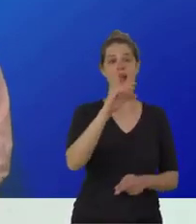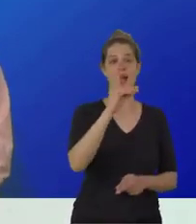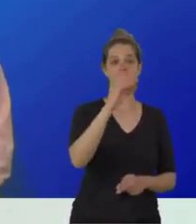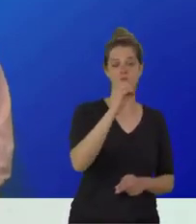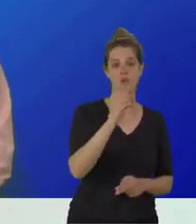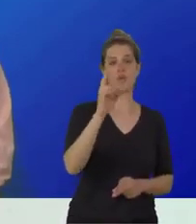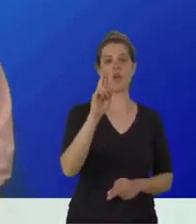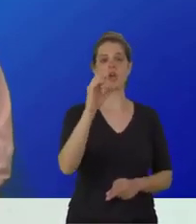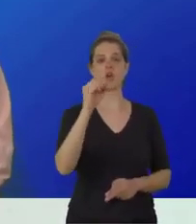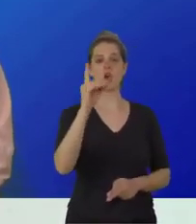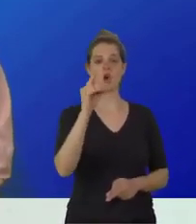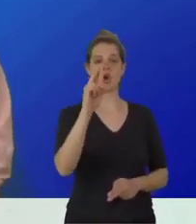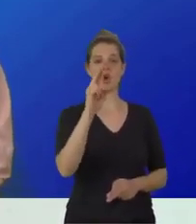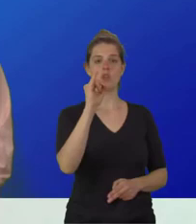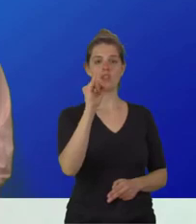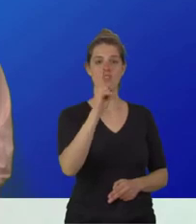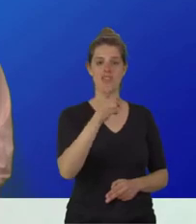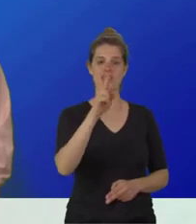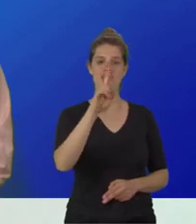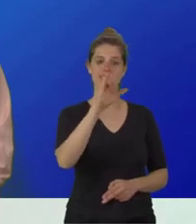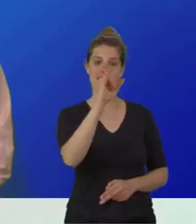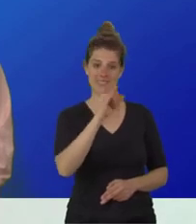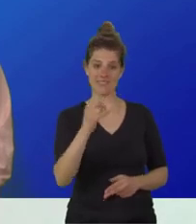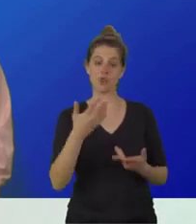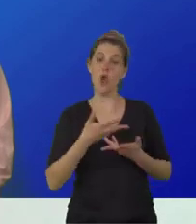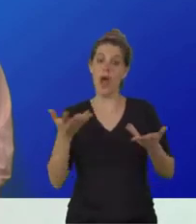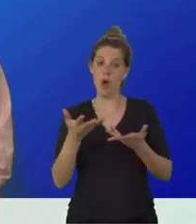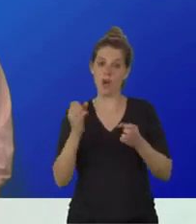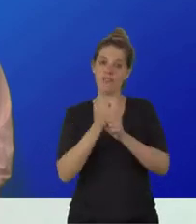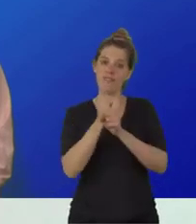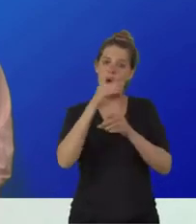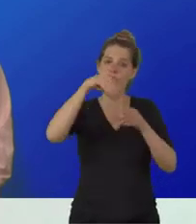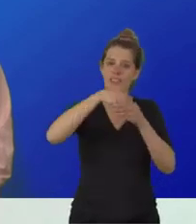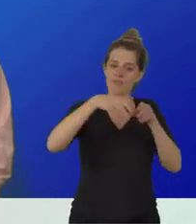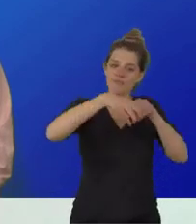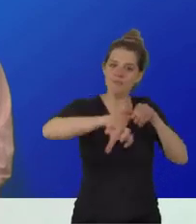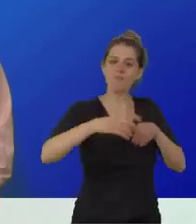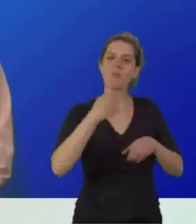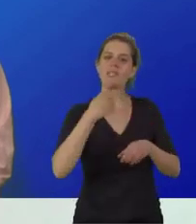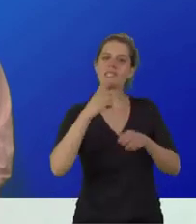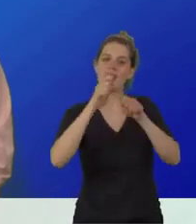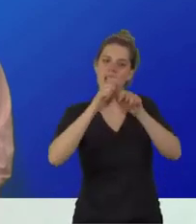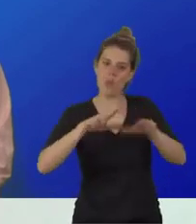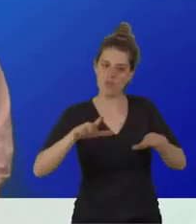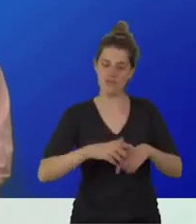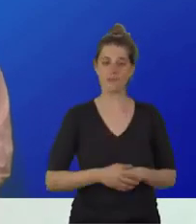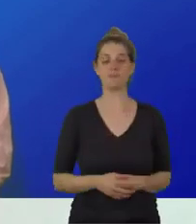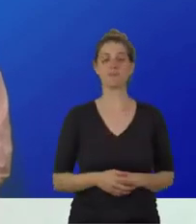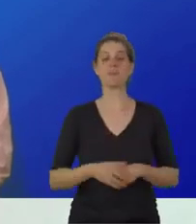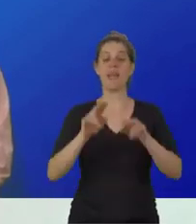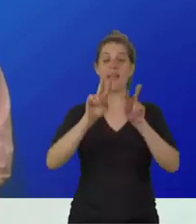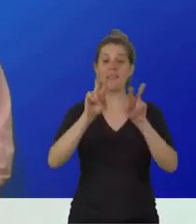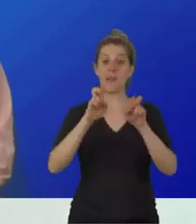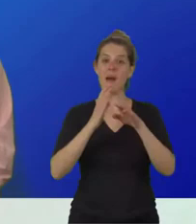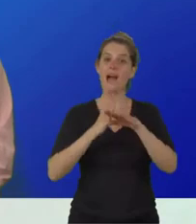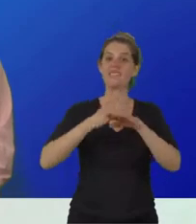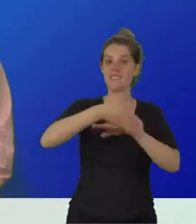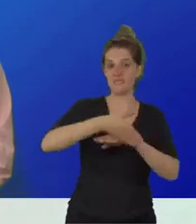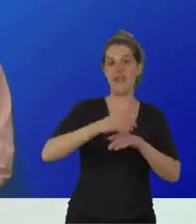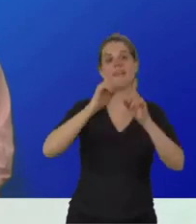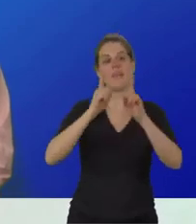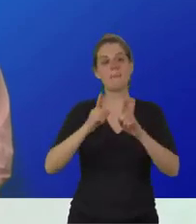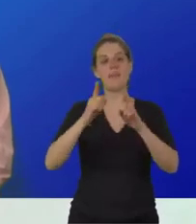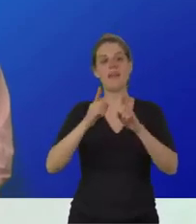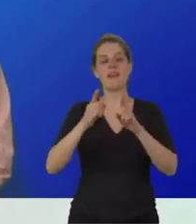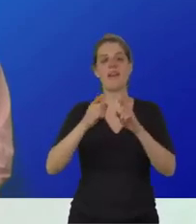Mi nombre es Aldo Rodríguez, estoy actualmente trabajando en la Dirección de Políticas Lingüísticas y el tema de la accesibilidad y de la gestión de